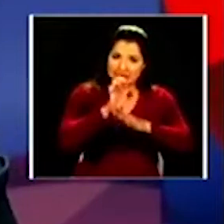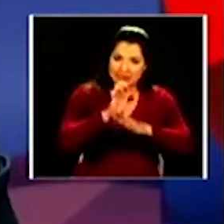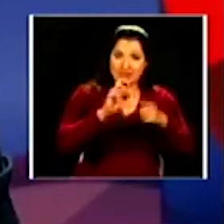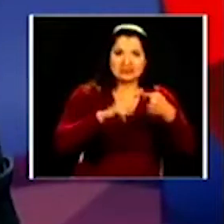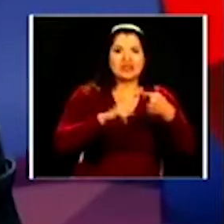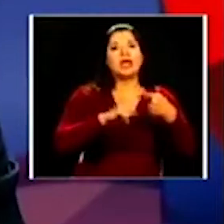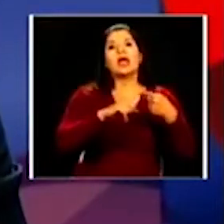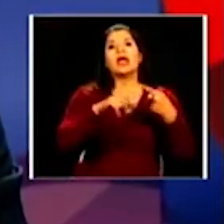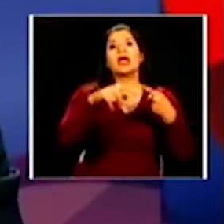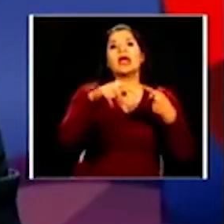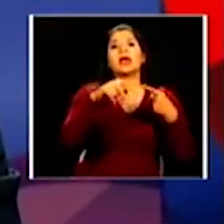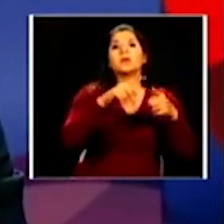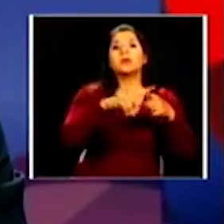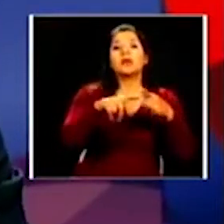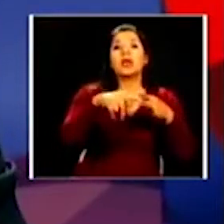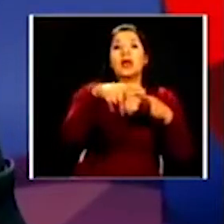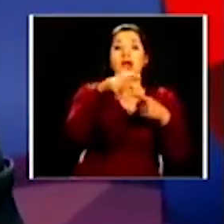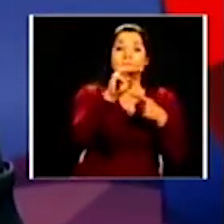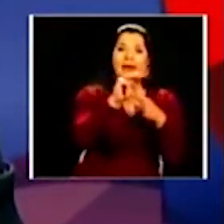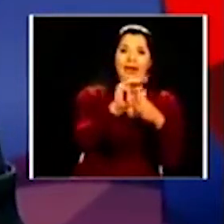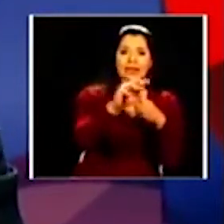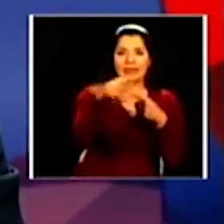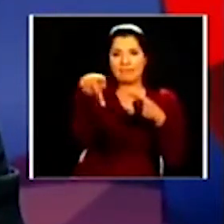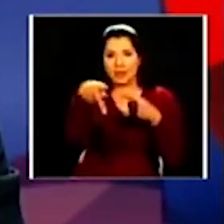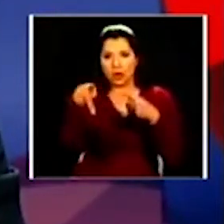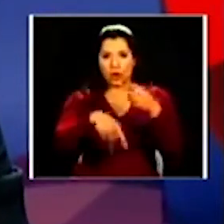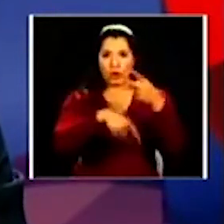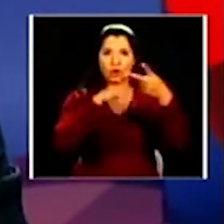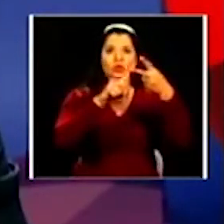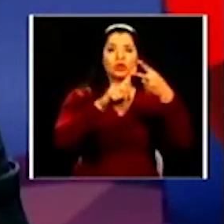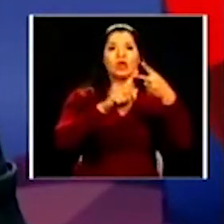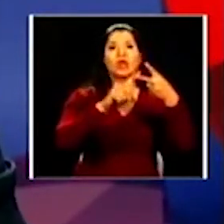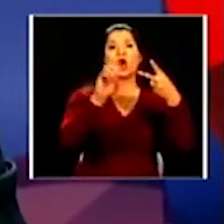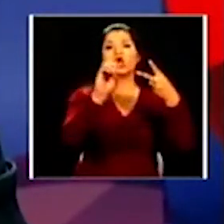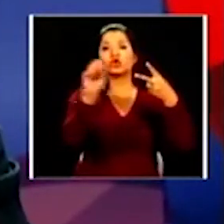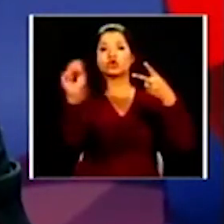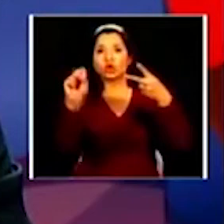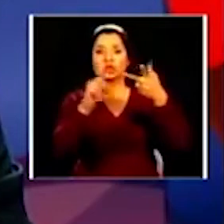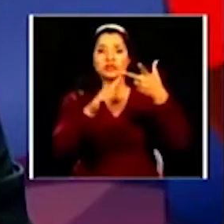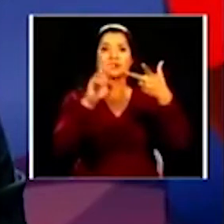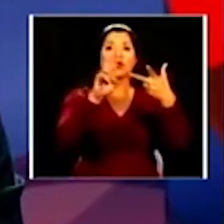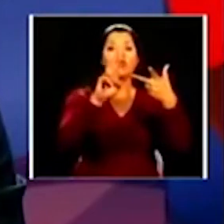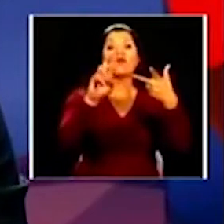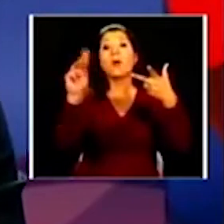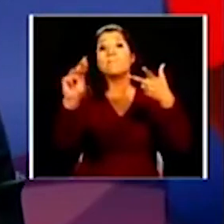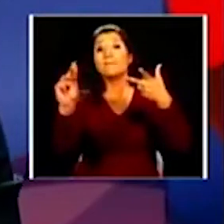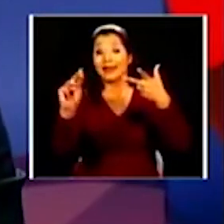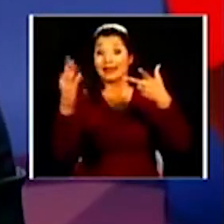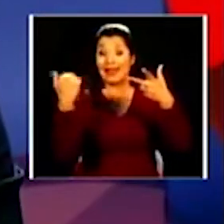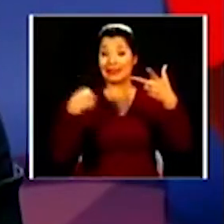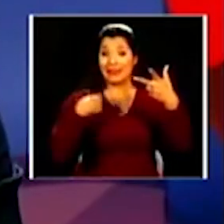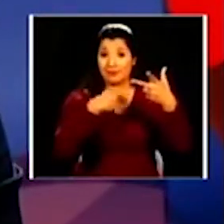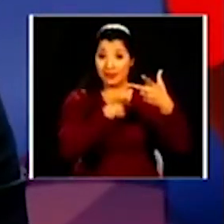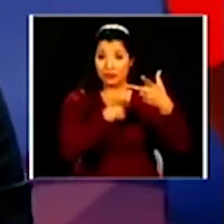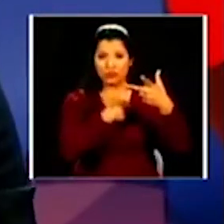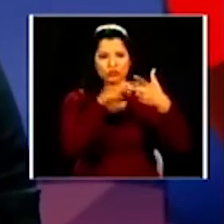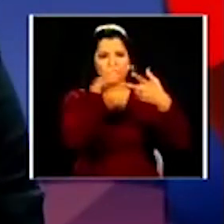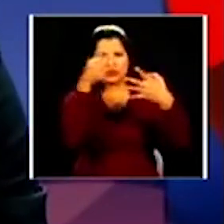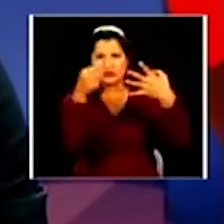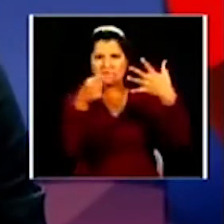Carazo, ex defensor de los habitantes, doña Margarita Penón, ex primera dama, ahora don Rodolfo Méndez Mata, ex ministro. ¿Para qué? Para